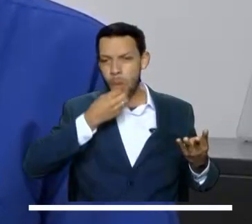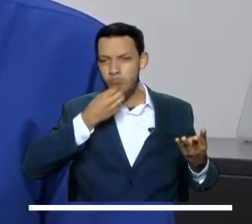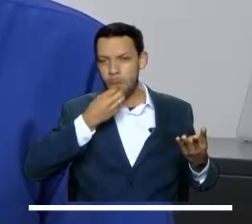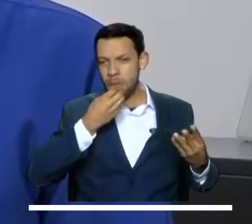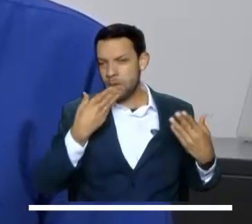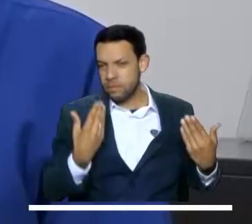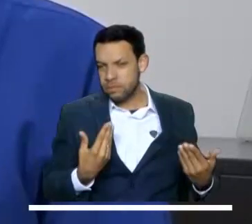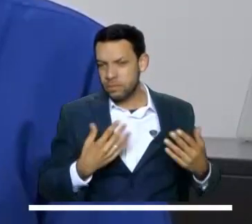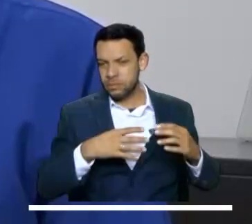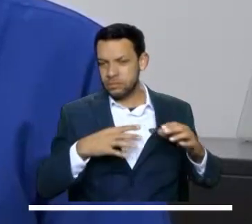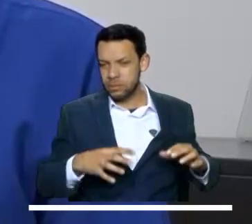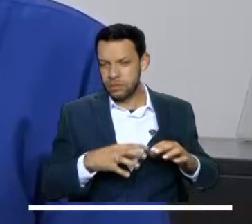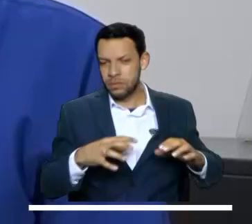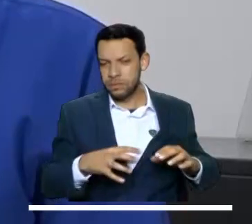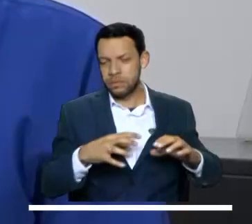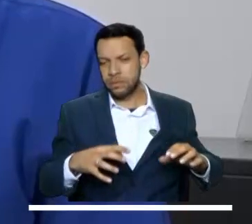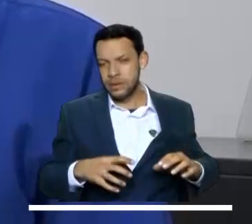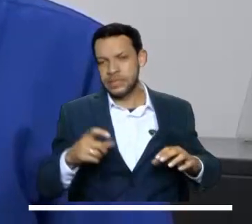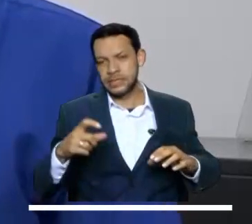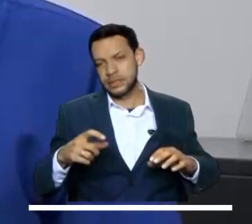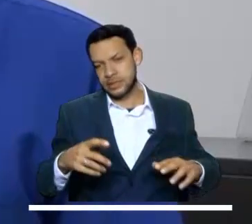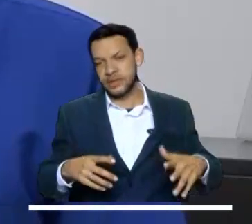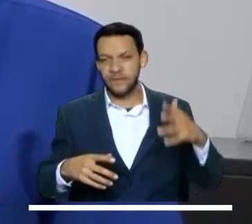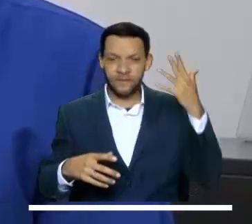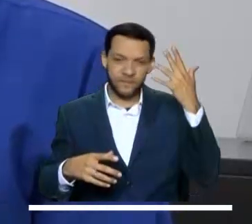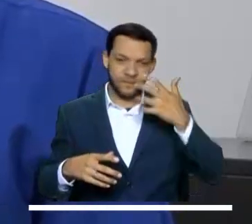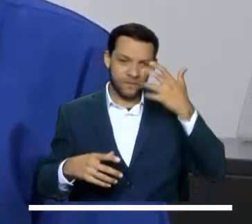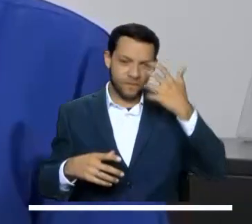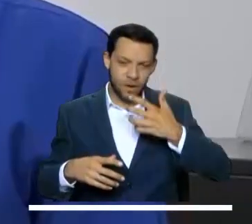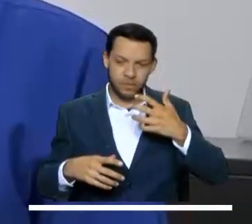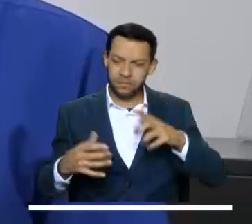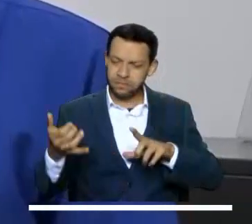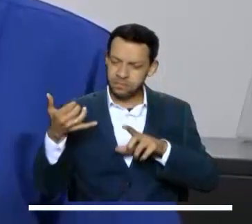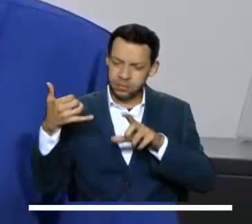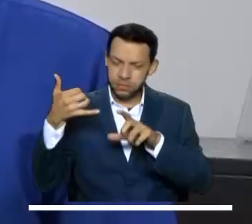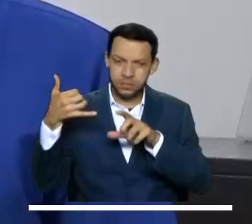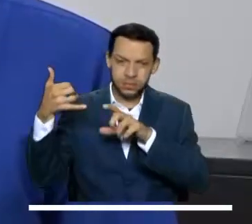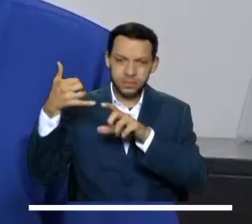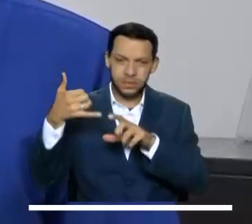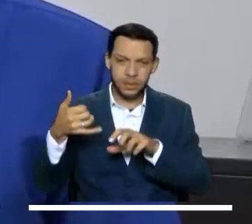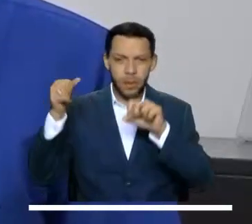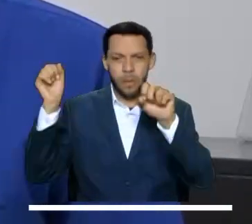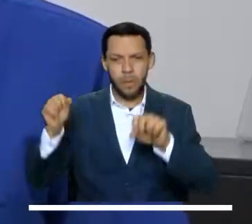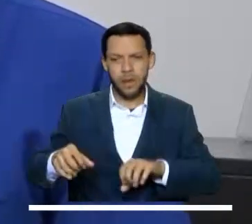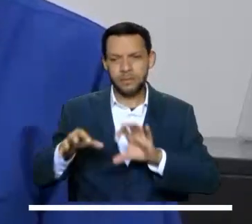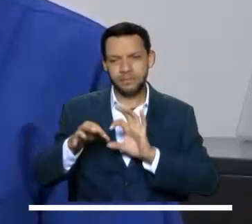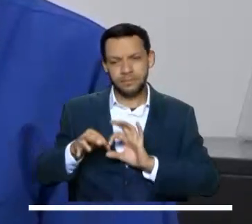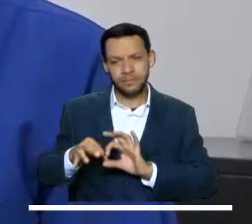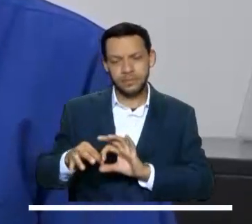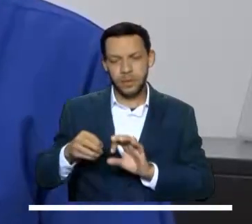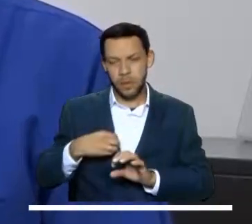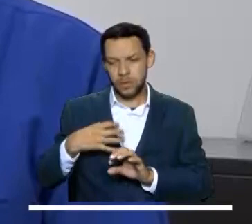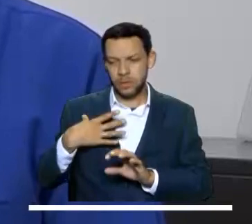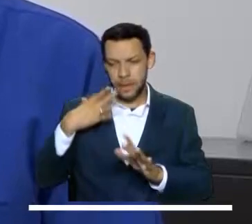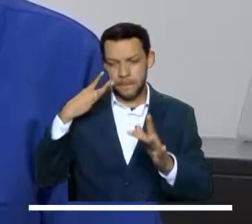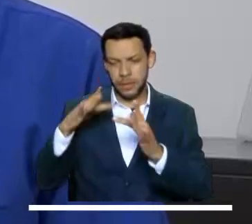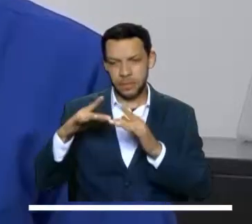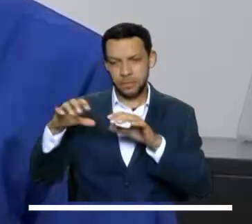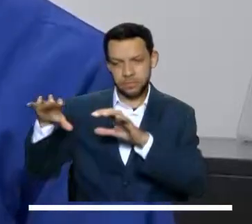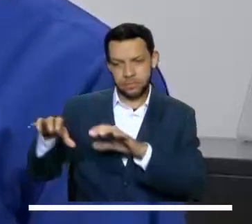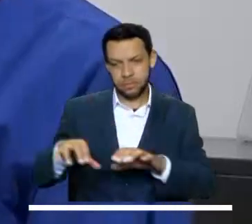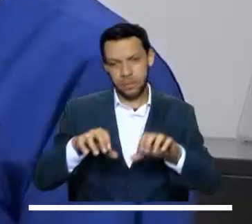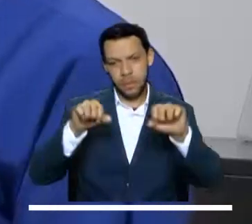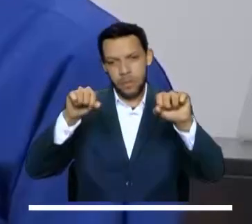que pueda acceder a algunos exámenes de laboratorio o algunos exámenes diagnósticos que nos permiten identificar oportunamente qué es lo que está pasando con su aparato